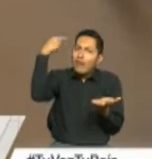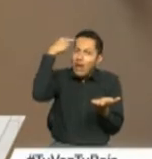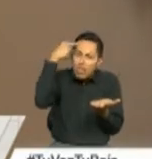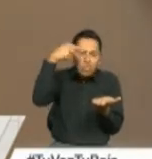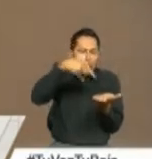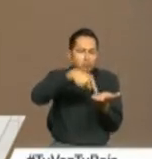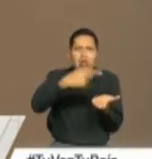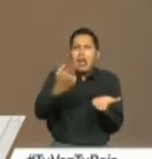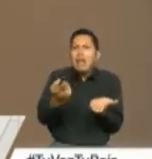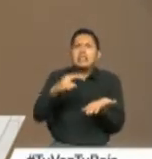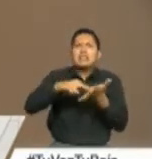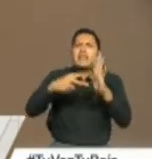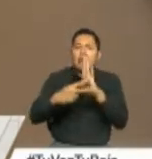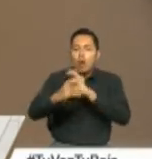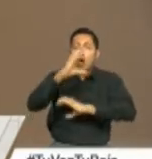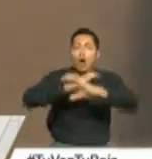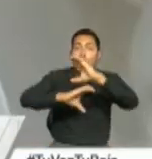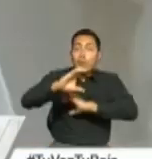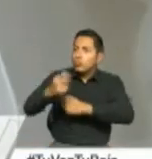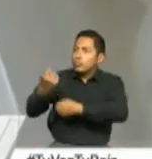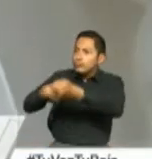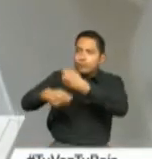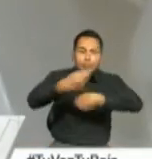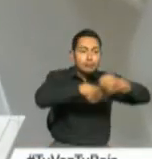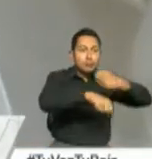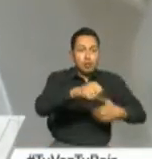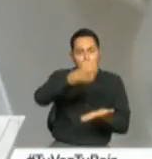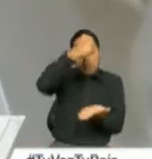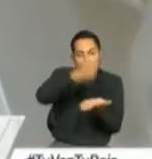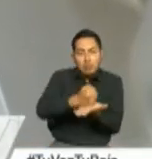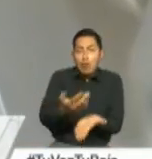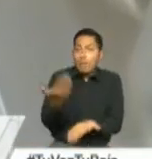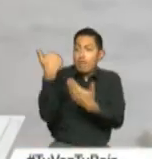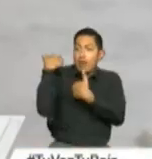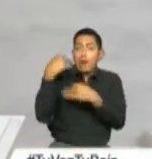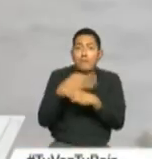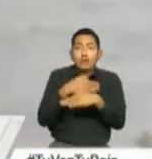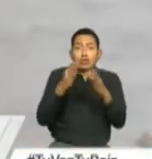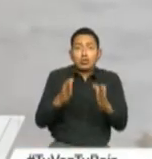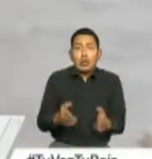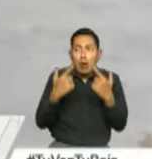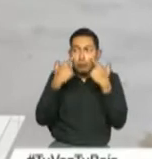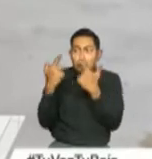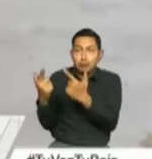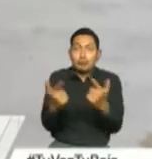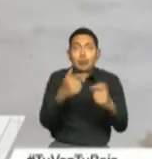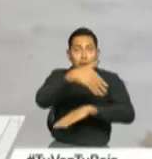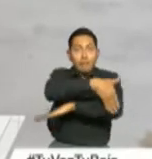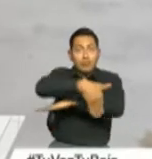se representa funcionarios, algunos de los cuales podrían haber sido responsables de la seguridad fronteriza.